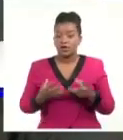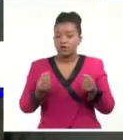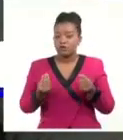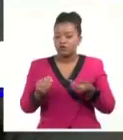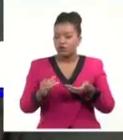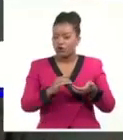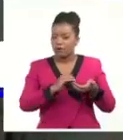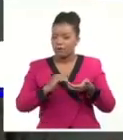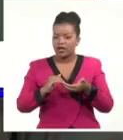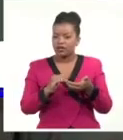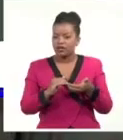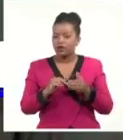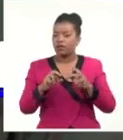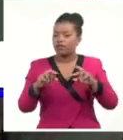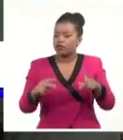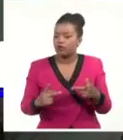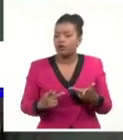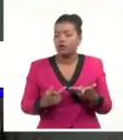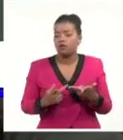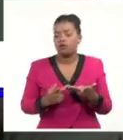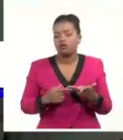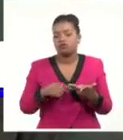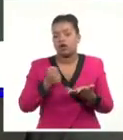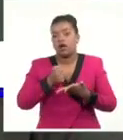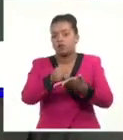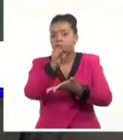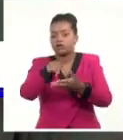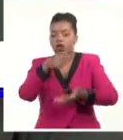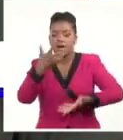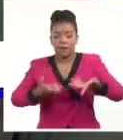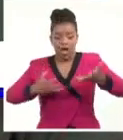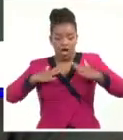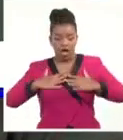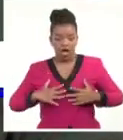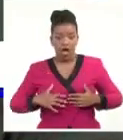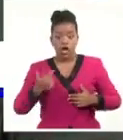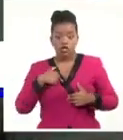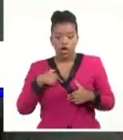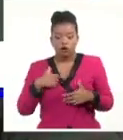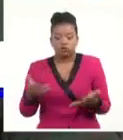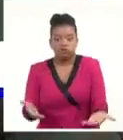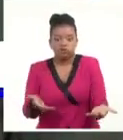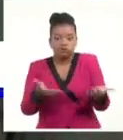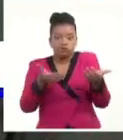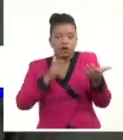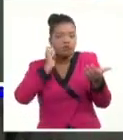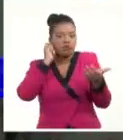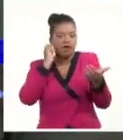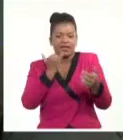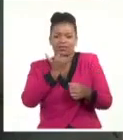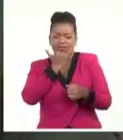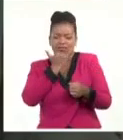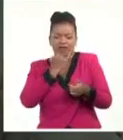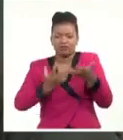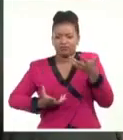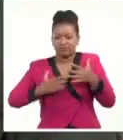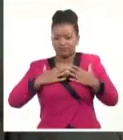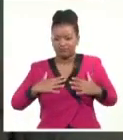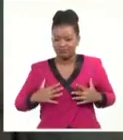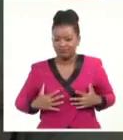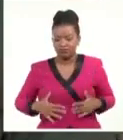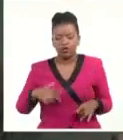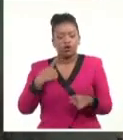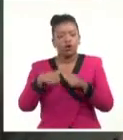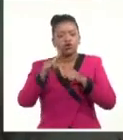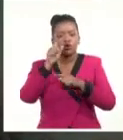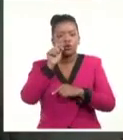volvieron, ayudaron a personas que estaban muy quemadas. Yo mismo saqué a una muchacha que estaba bastante dañada, a otro muchacho estaba bastante dañado,